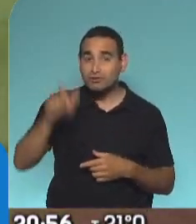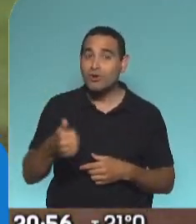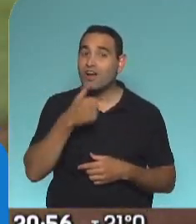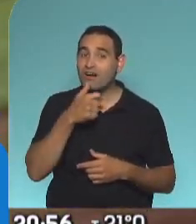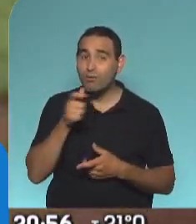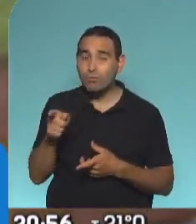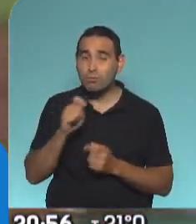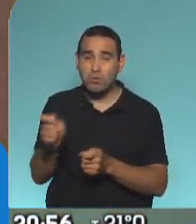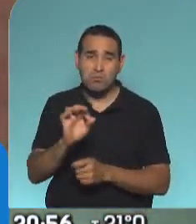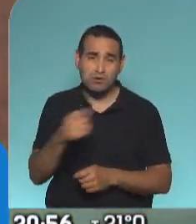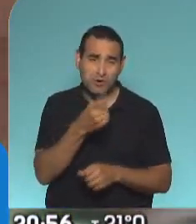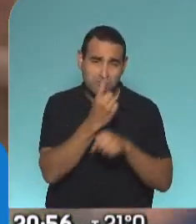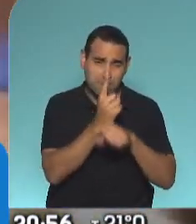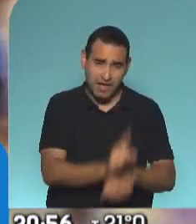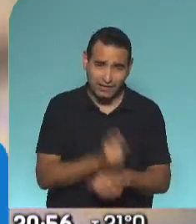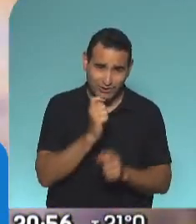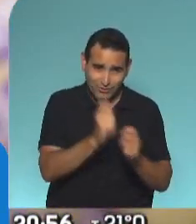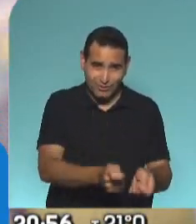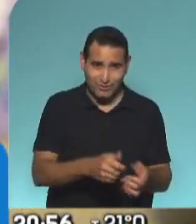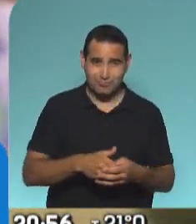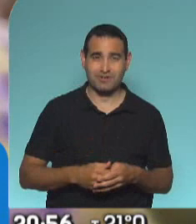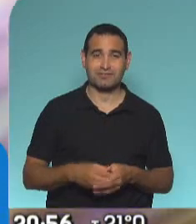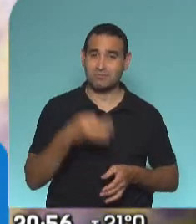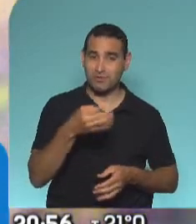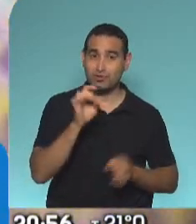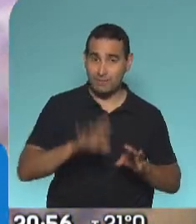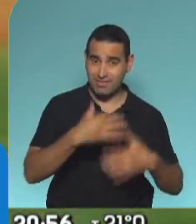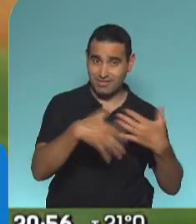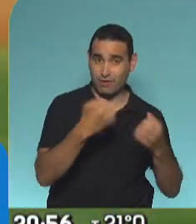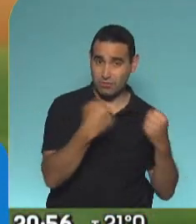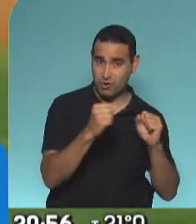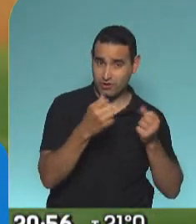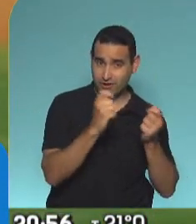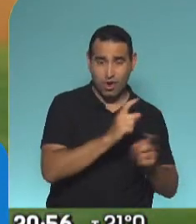utilero, pero aguatero además, de lujo. Y además no asiste solo a los deportistas. Por